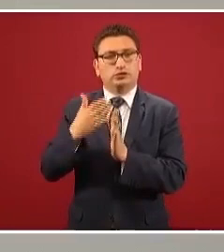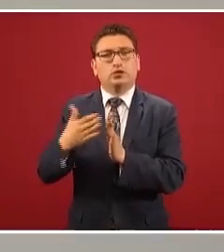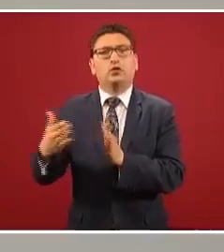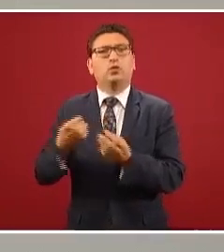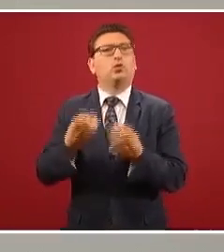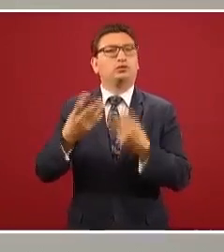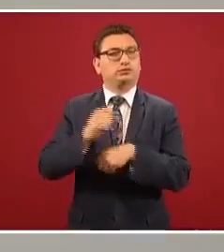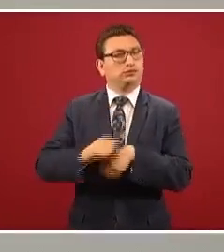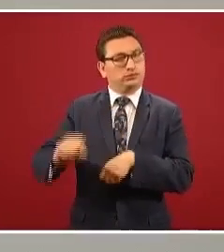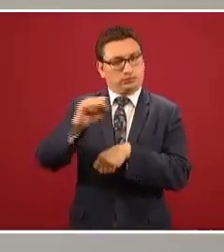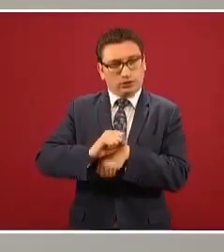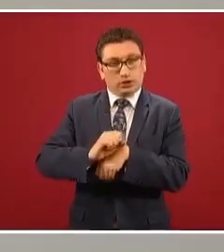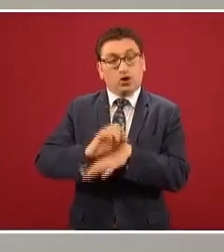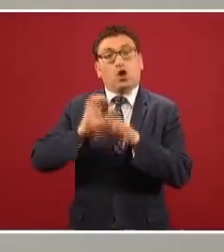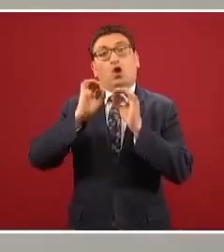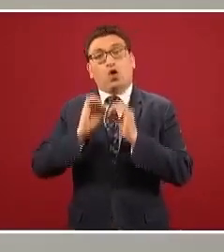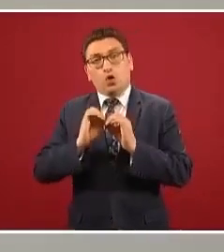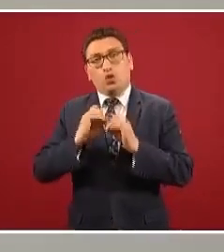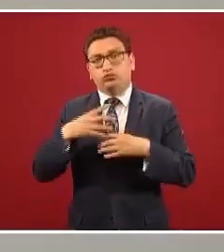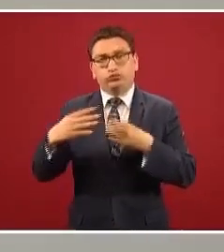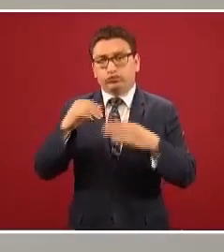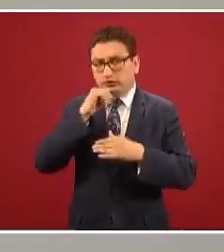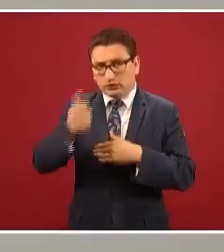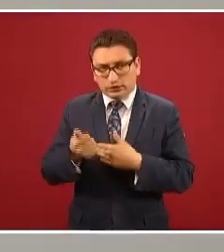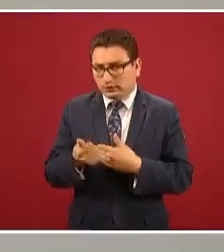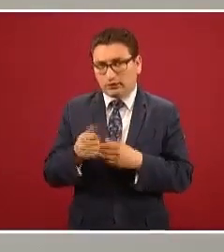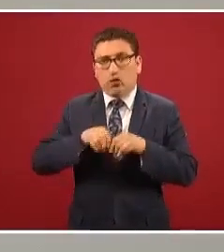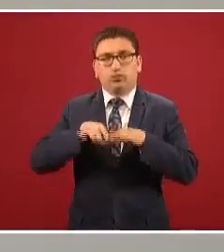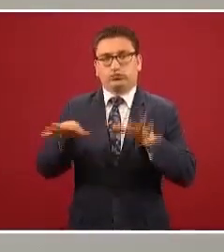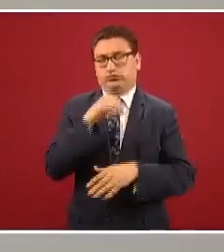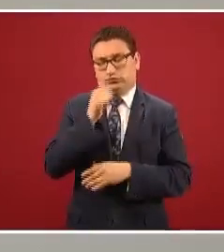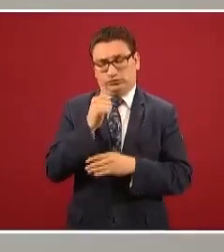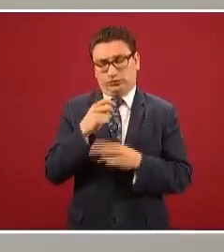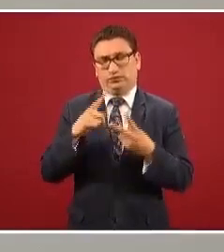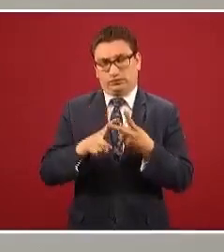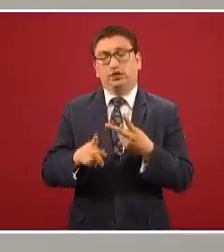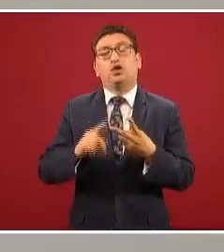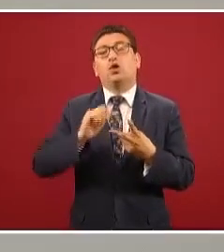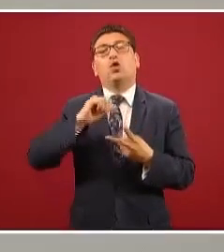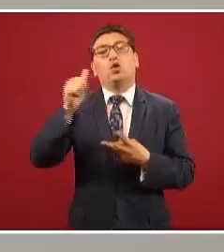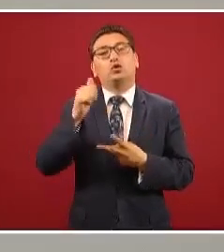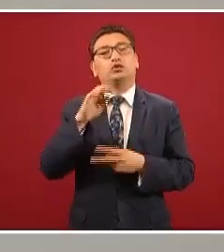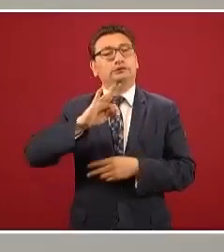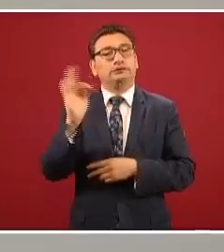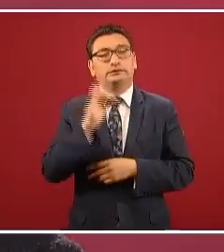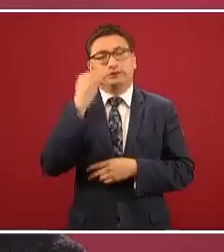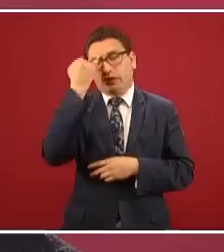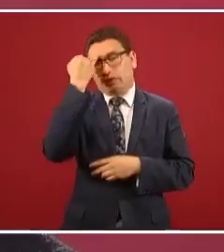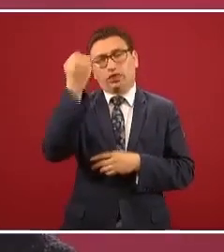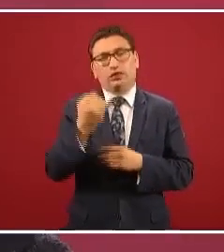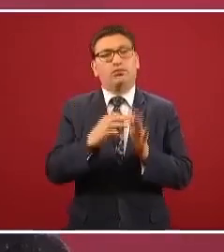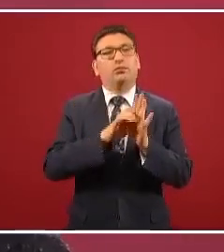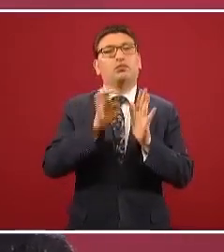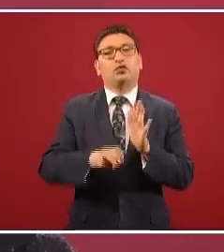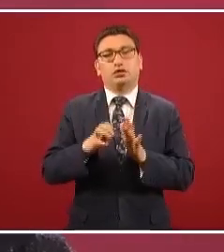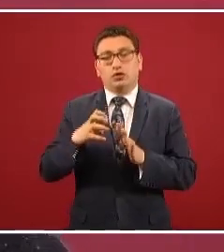semanas o podría nunca progresar a una transmisión más amplia. El segundo escenario es, podría pasar a